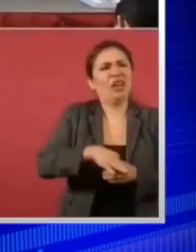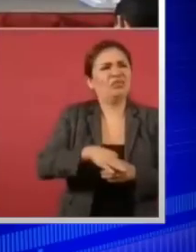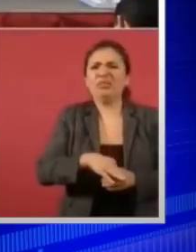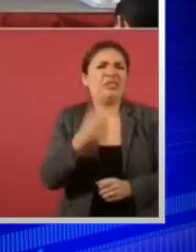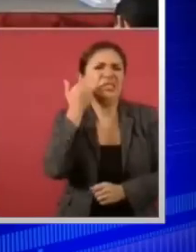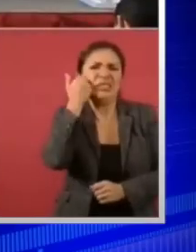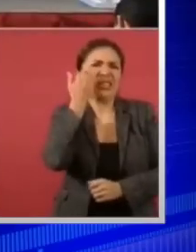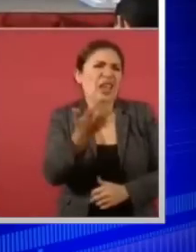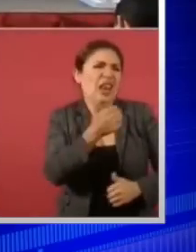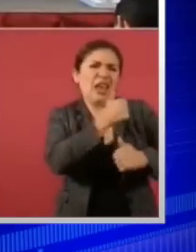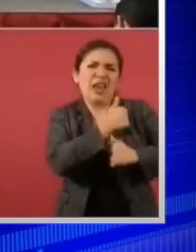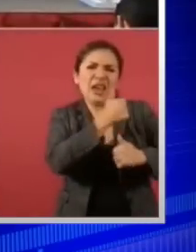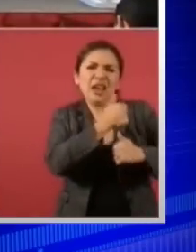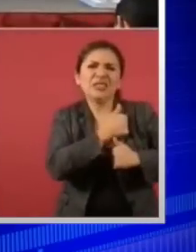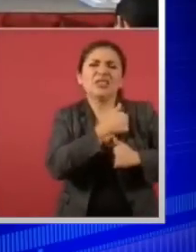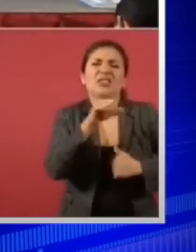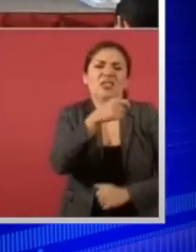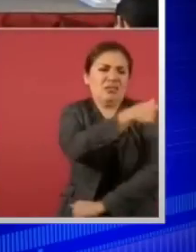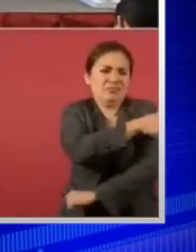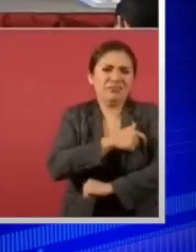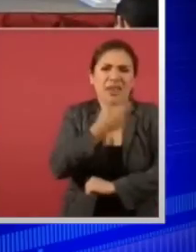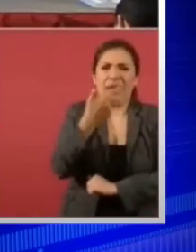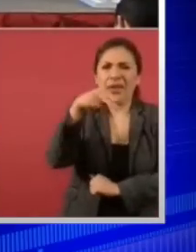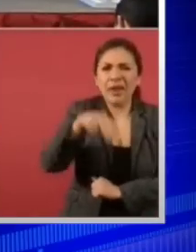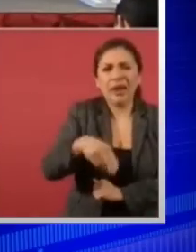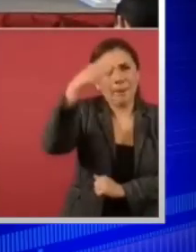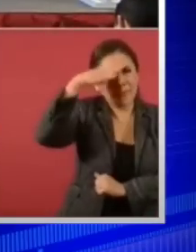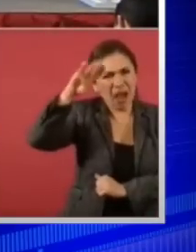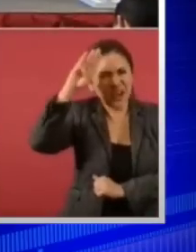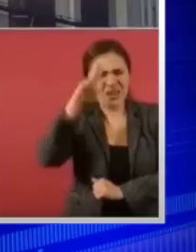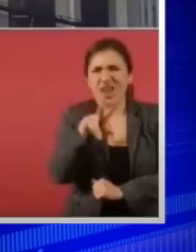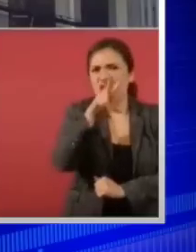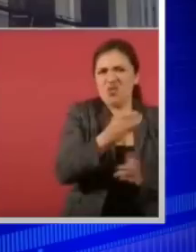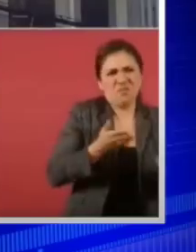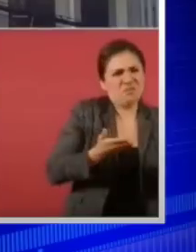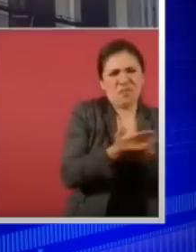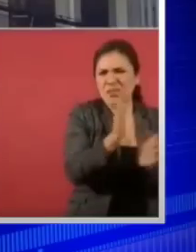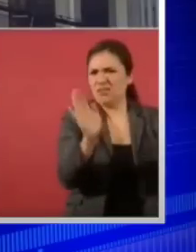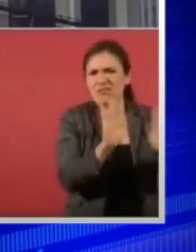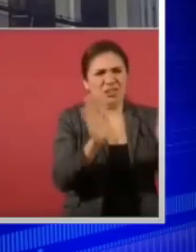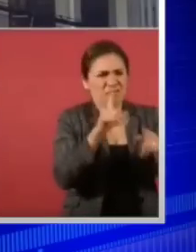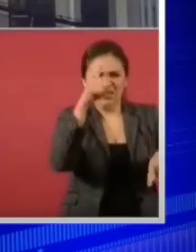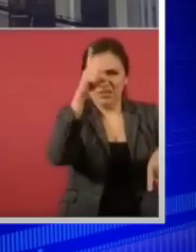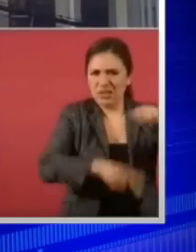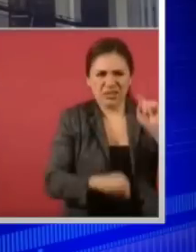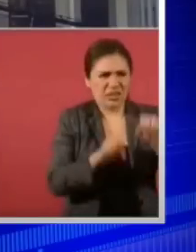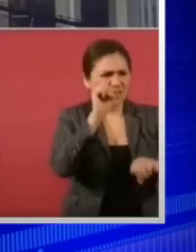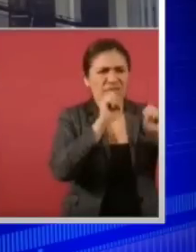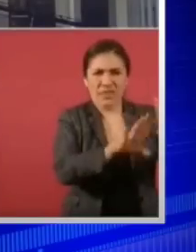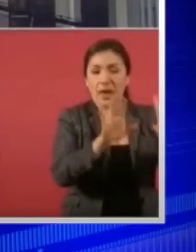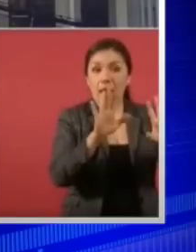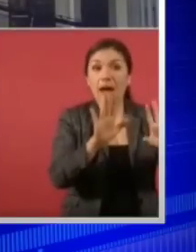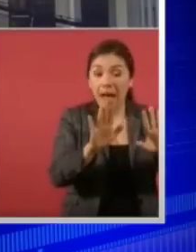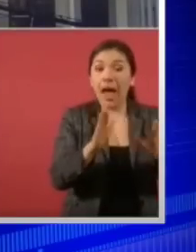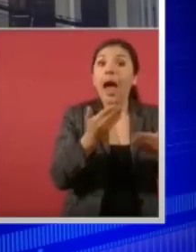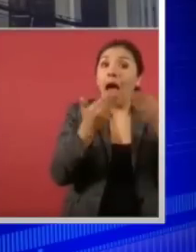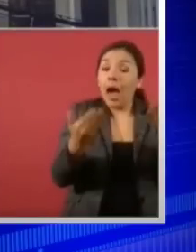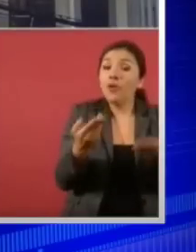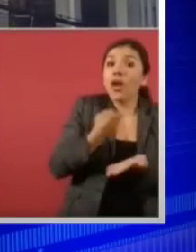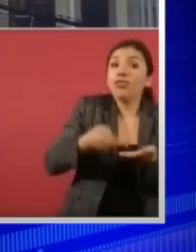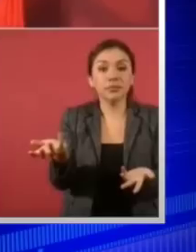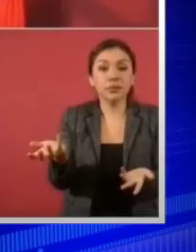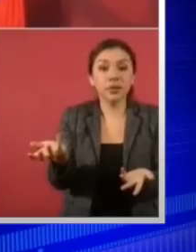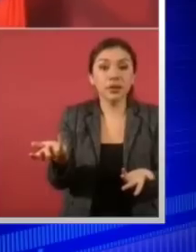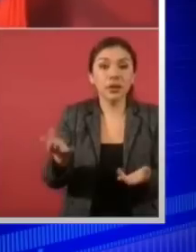participe el ejército y Marina y la guardia nacional No ahora concediendo amparos para que no